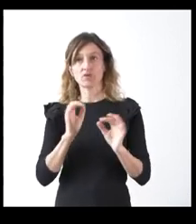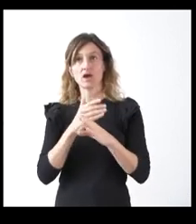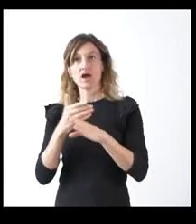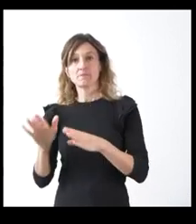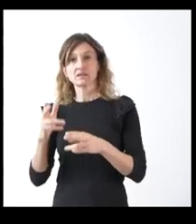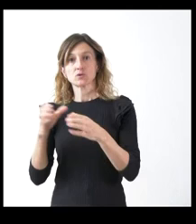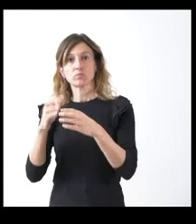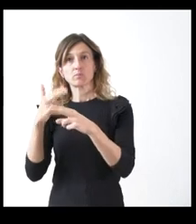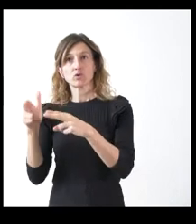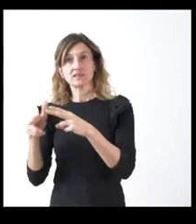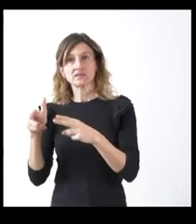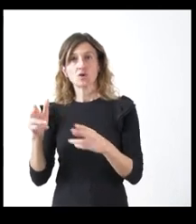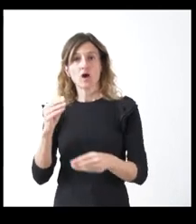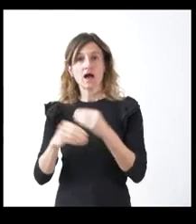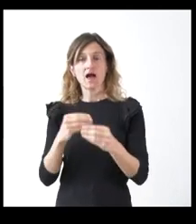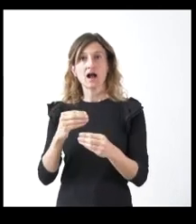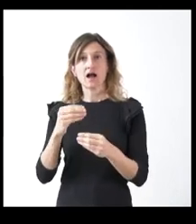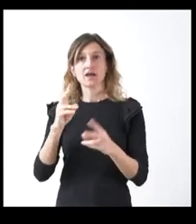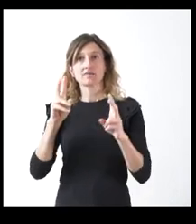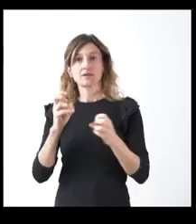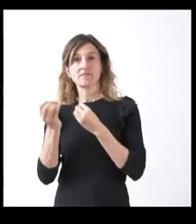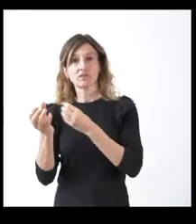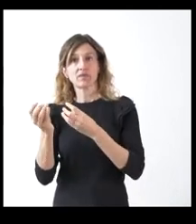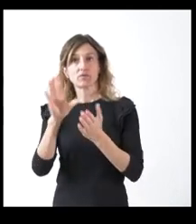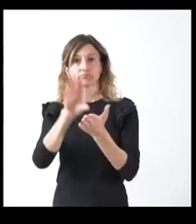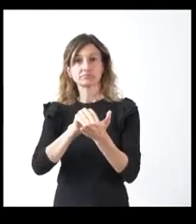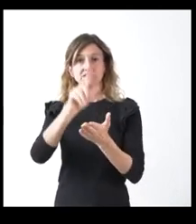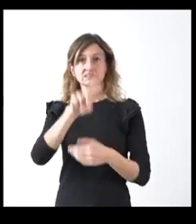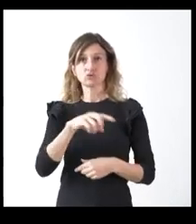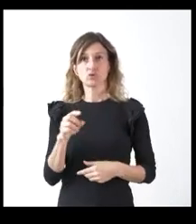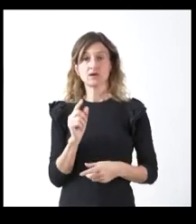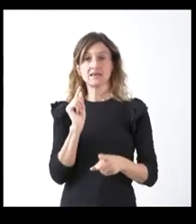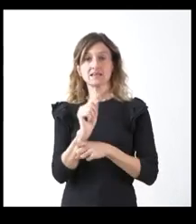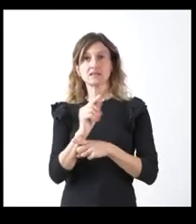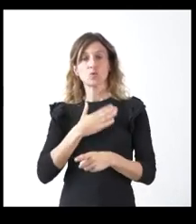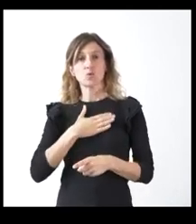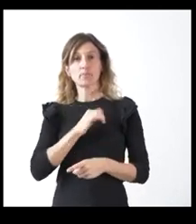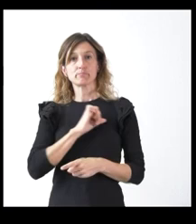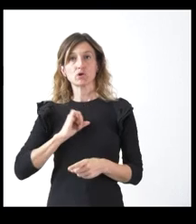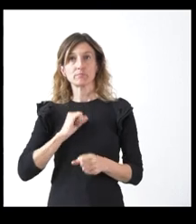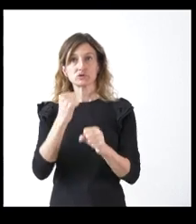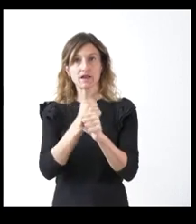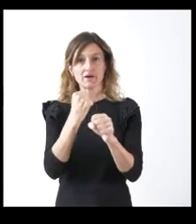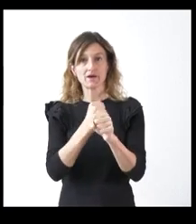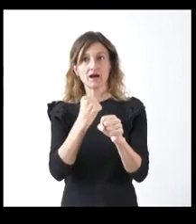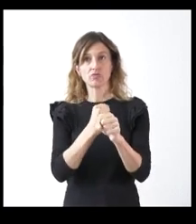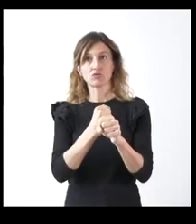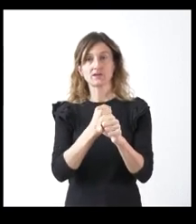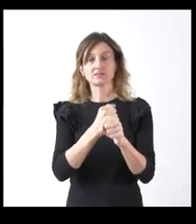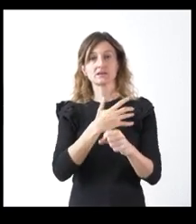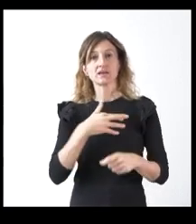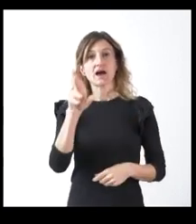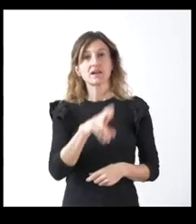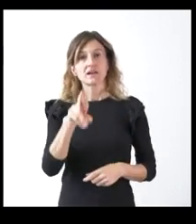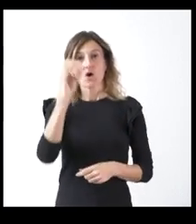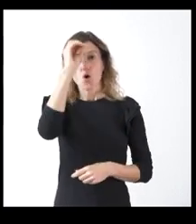partidos políticos hagan o no hagan uso de esas informaciones pero las críticas eran de los propios trabajadores y era un poco lo que quería insistir